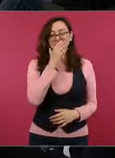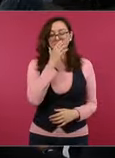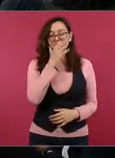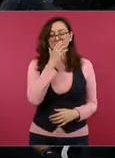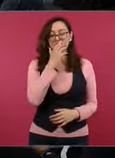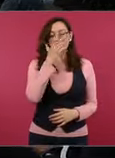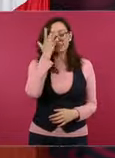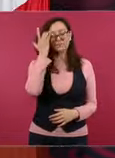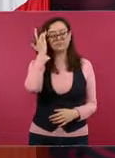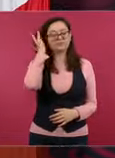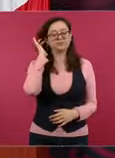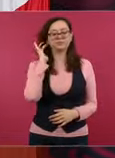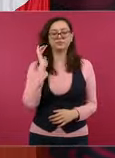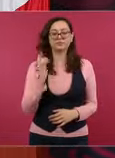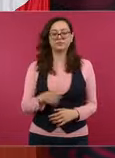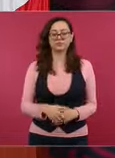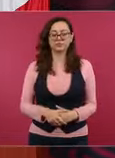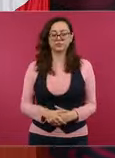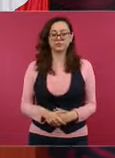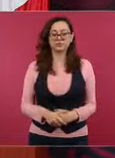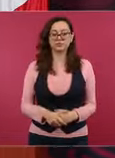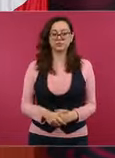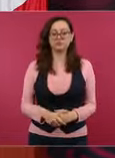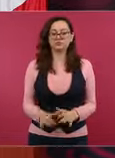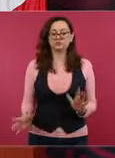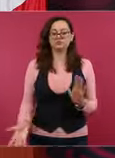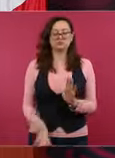Es una gran obra